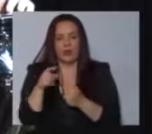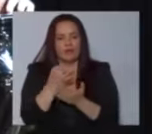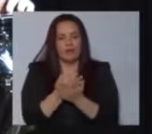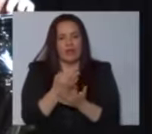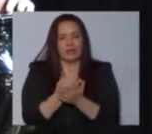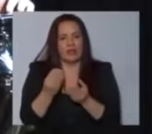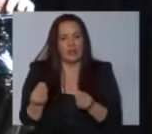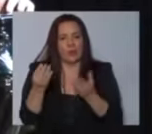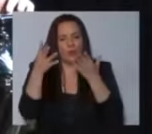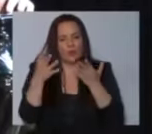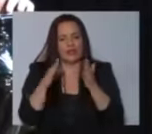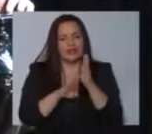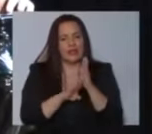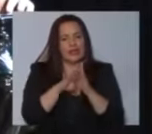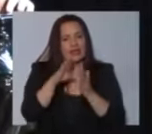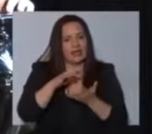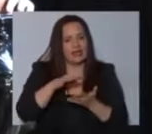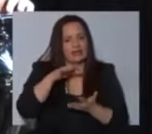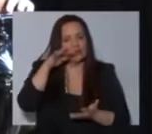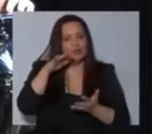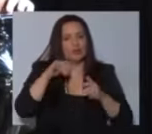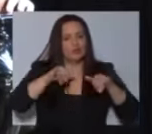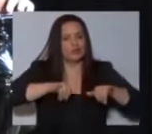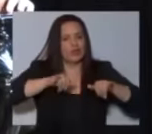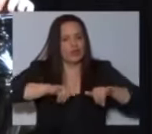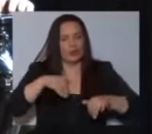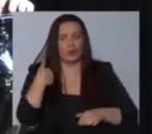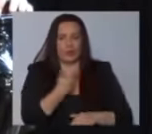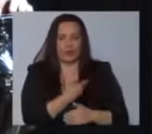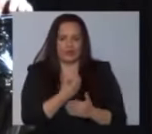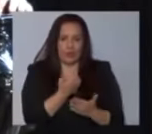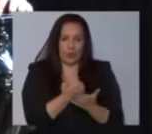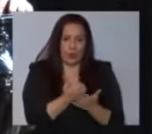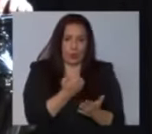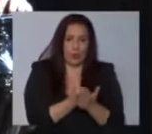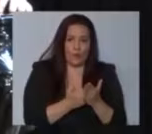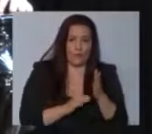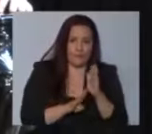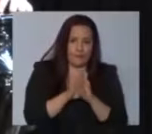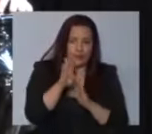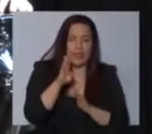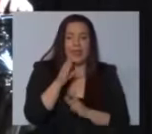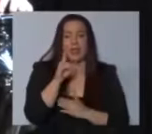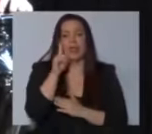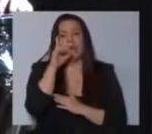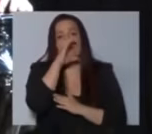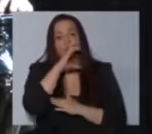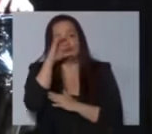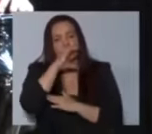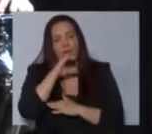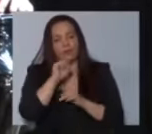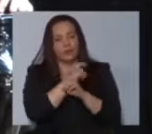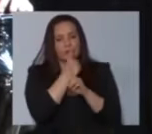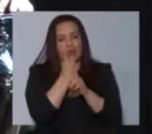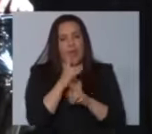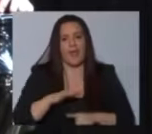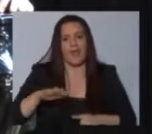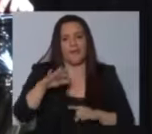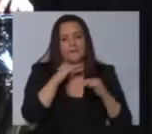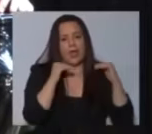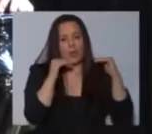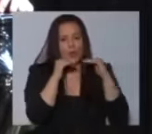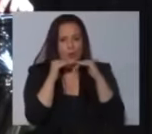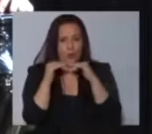sostenido de nuestra economía, en busca de una sociedad más justa, equitativa y